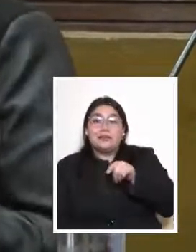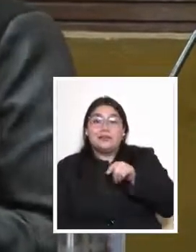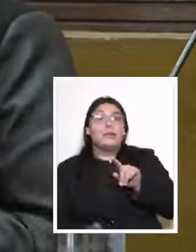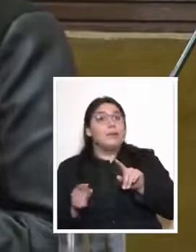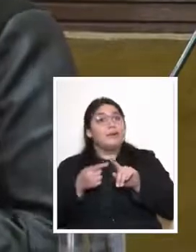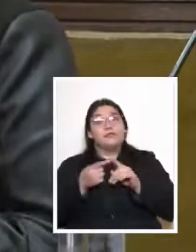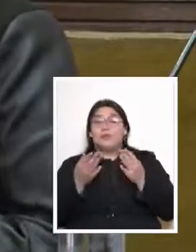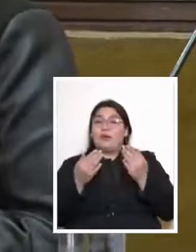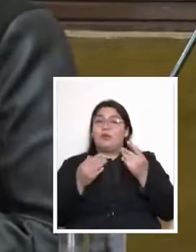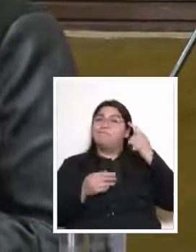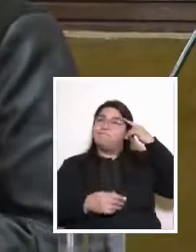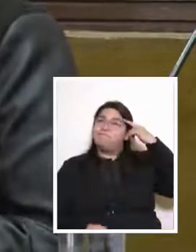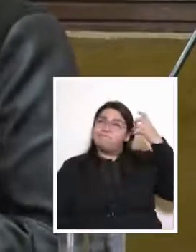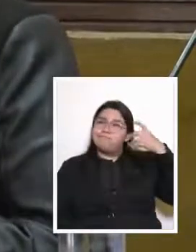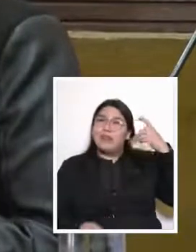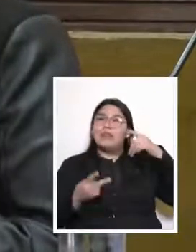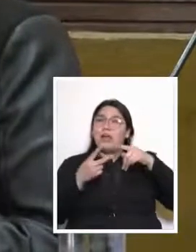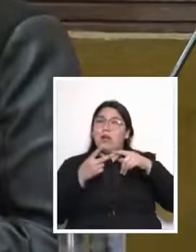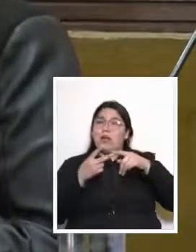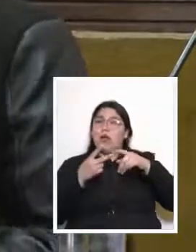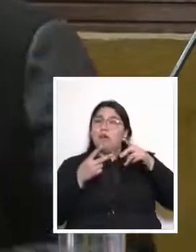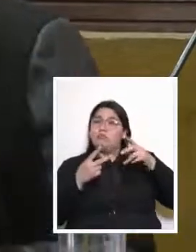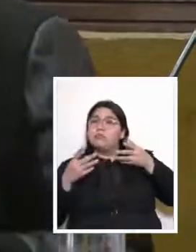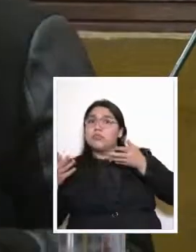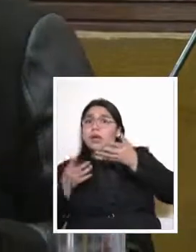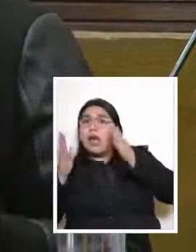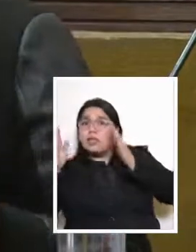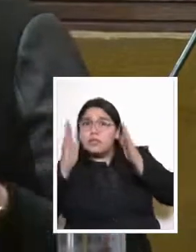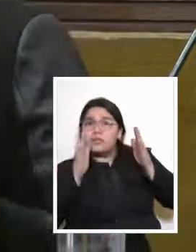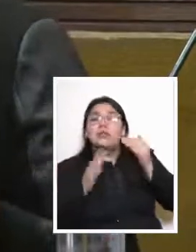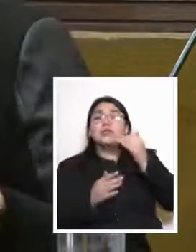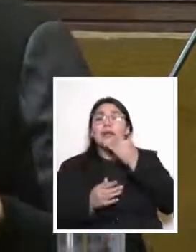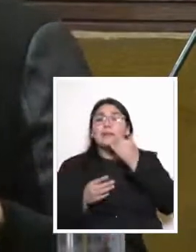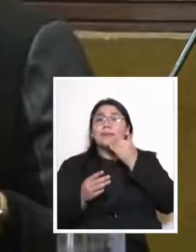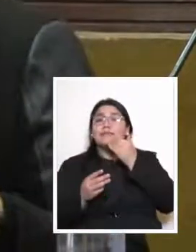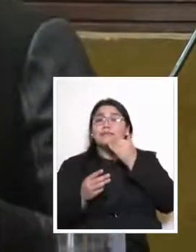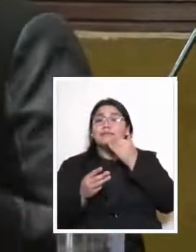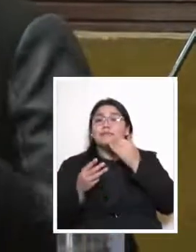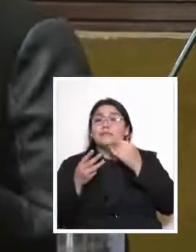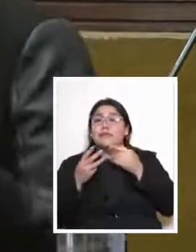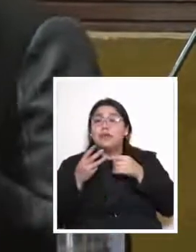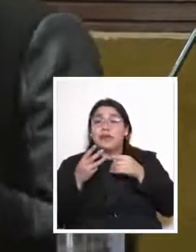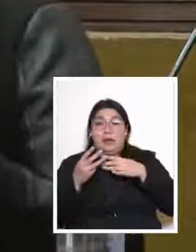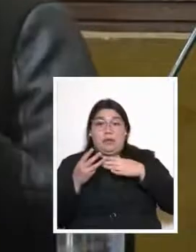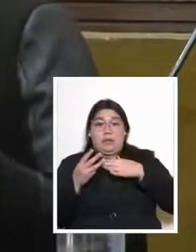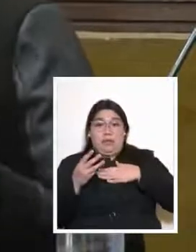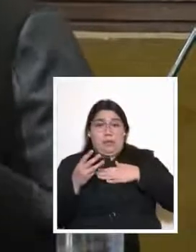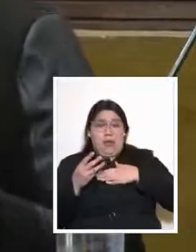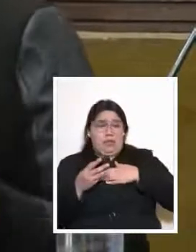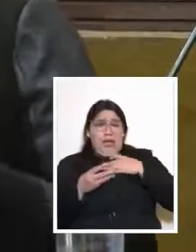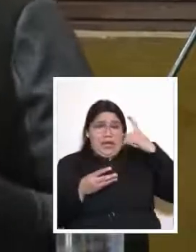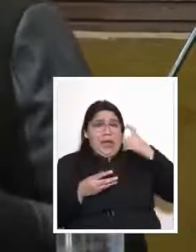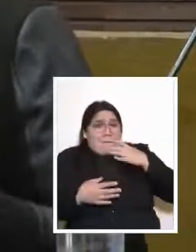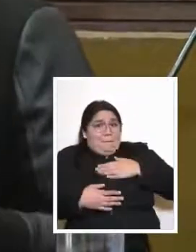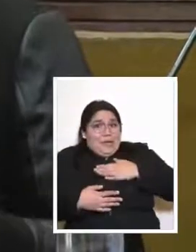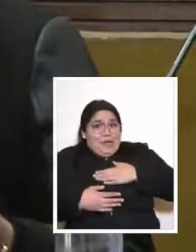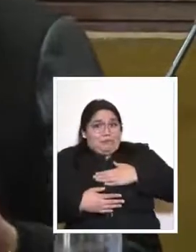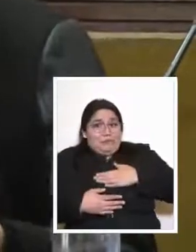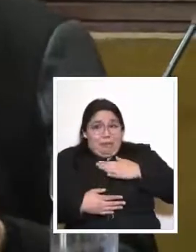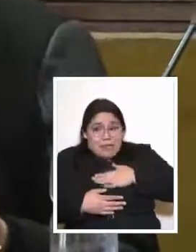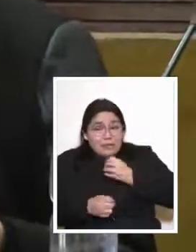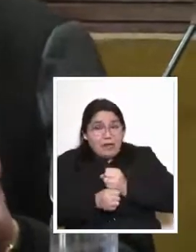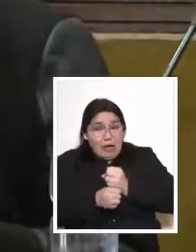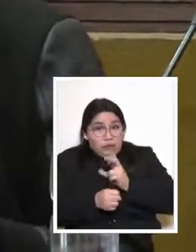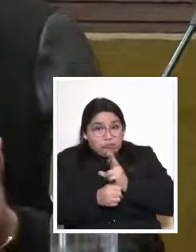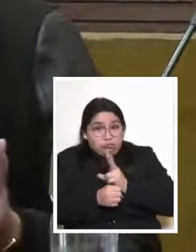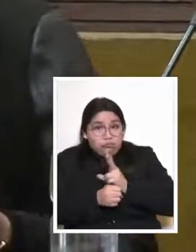cuestionarnos; dos, escucharnos; y tres, creer en los futuros, creer en nosotros, como hablando desde el futuro, creer